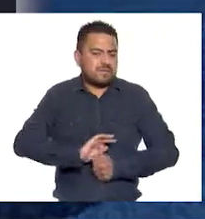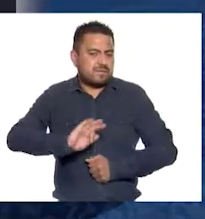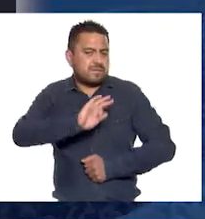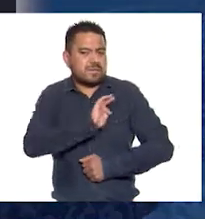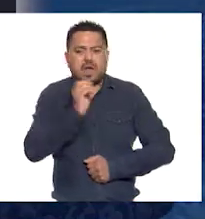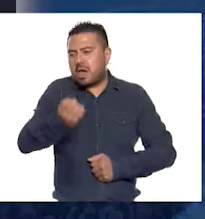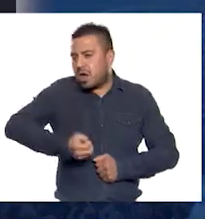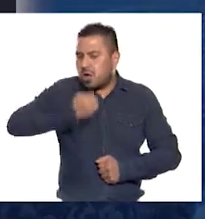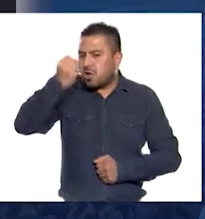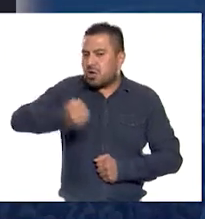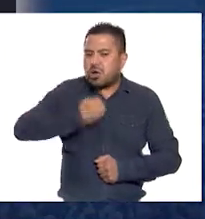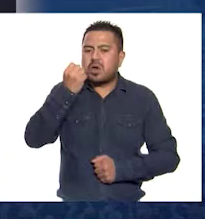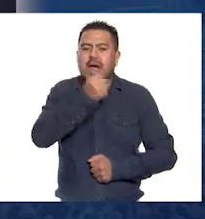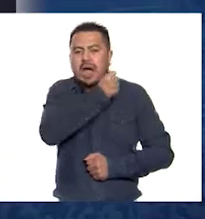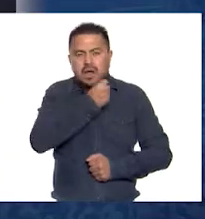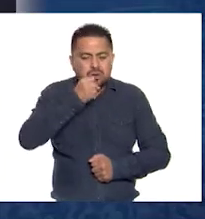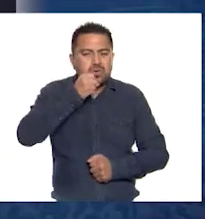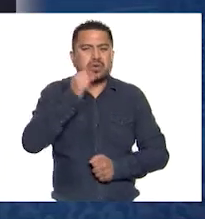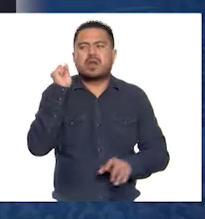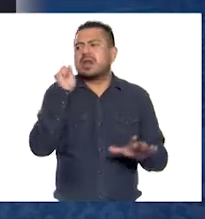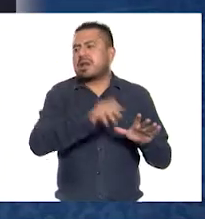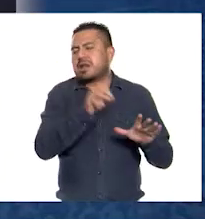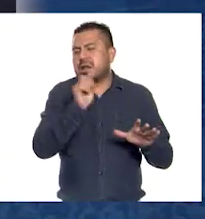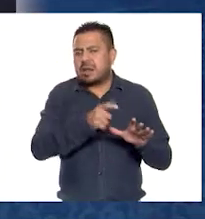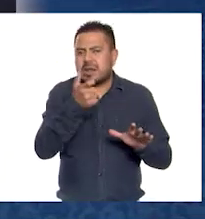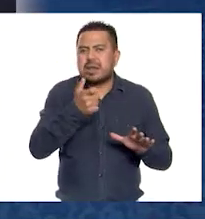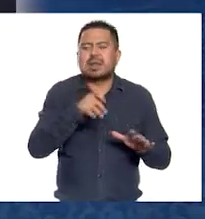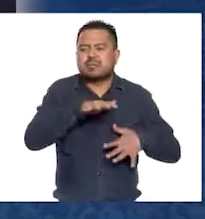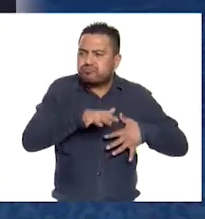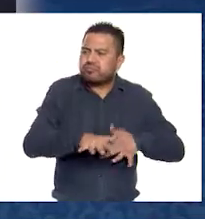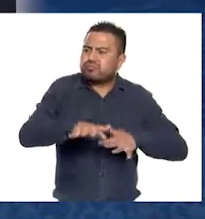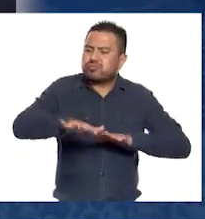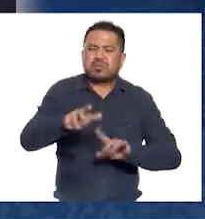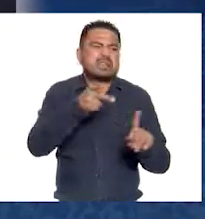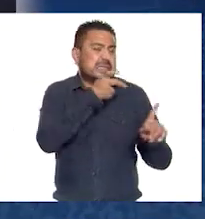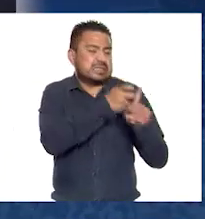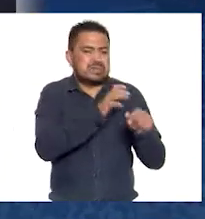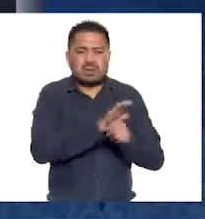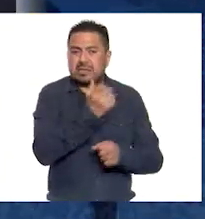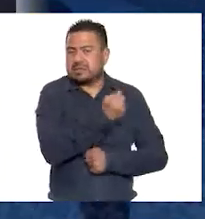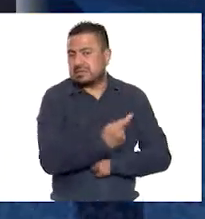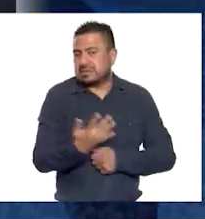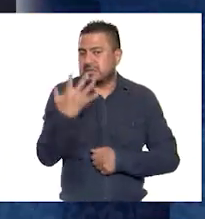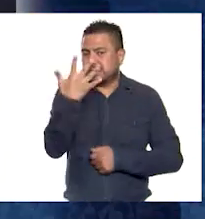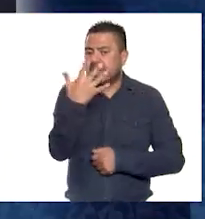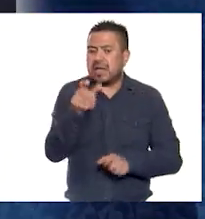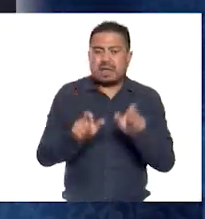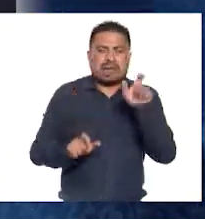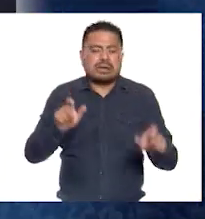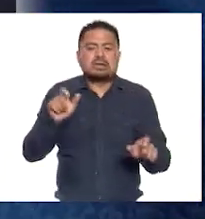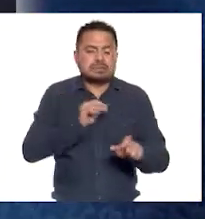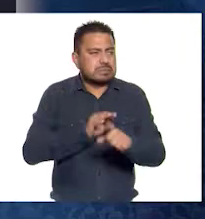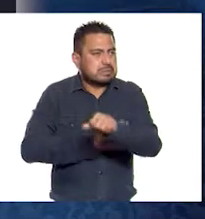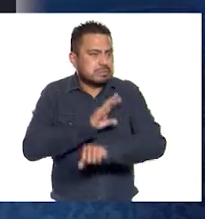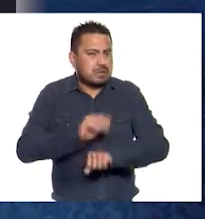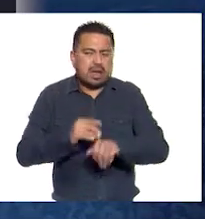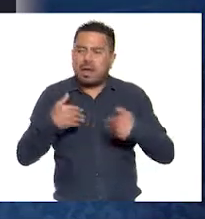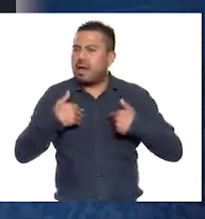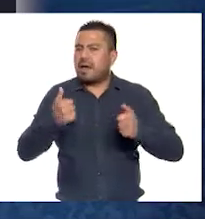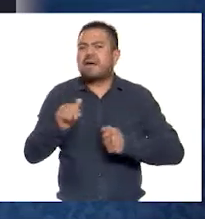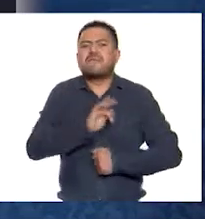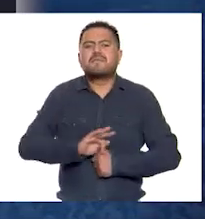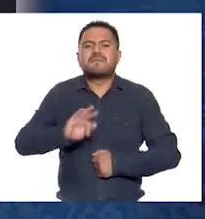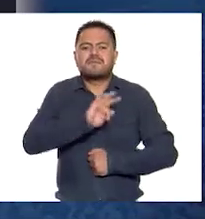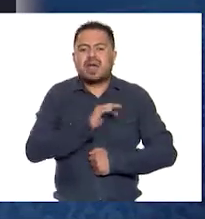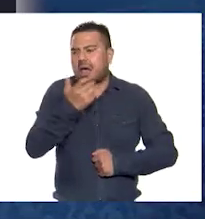la oración, el ayuno, la limosna y la peregrinación son los 5 pilares que nos permiten entender la fe y